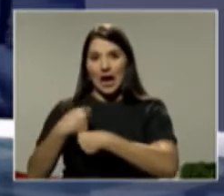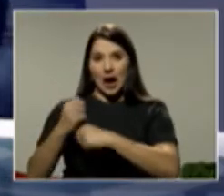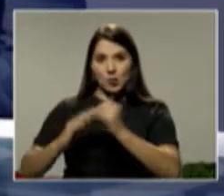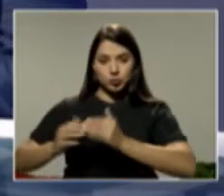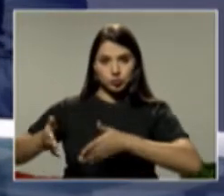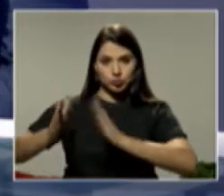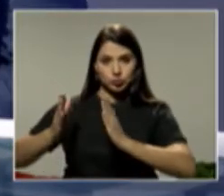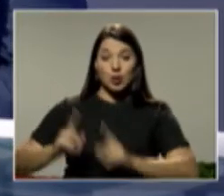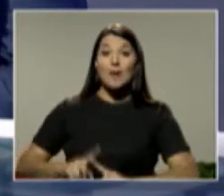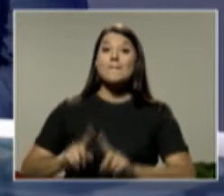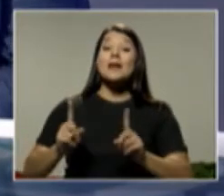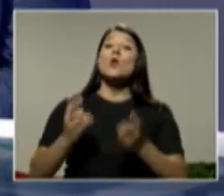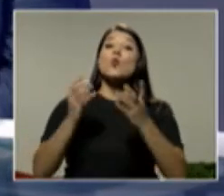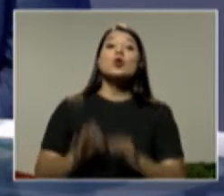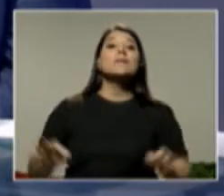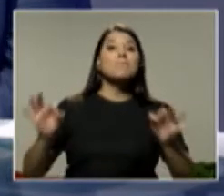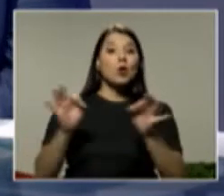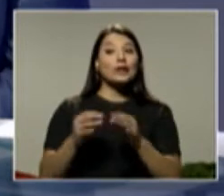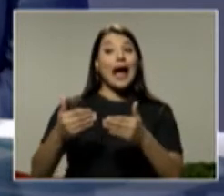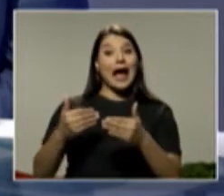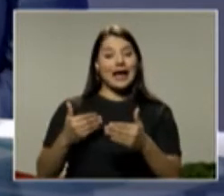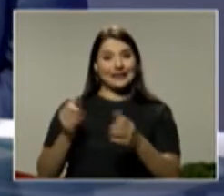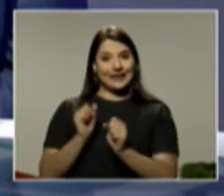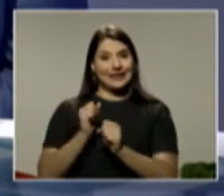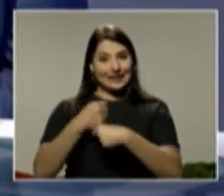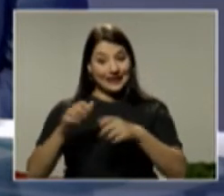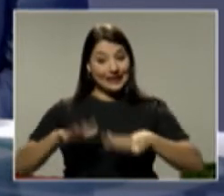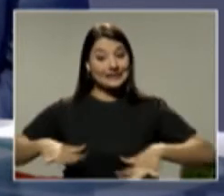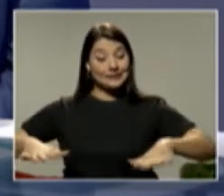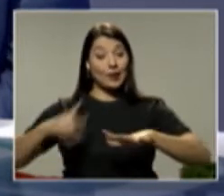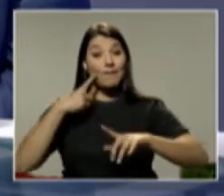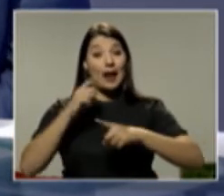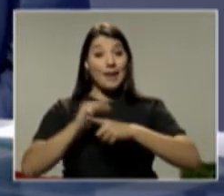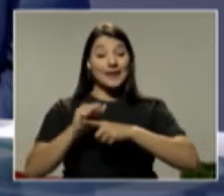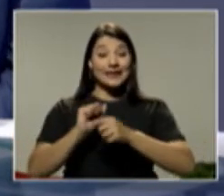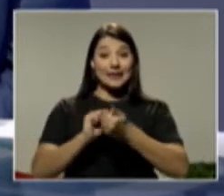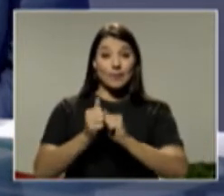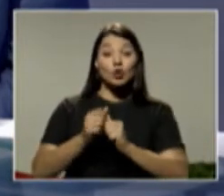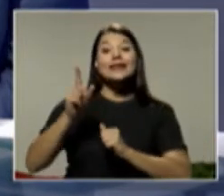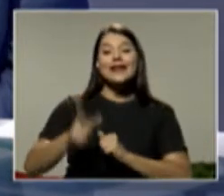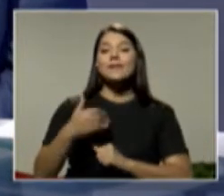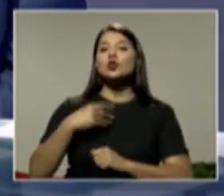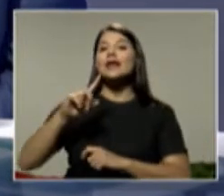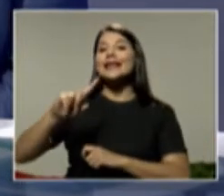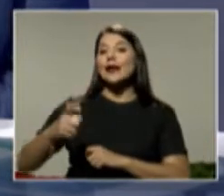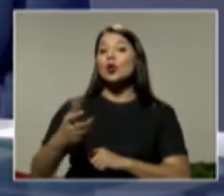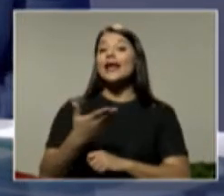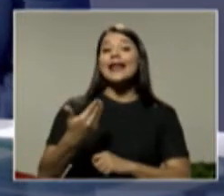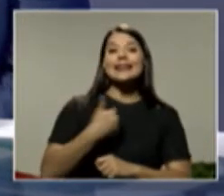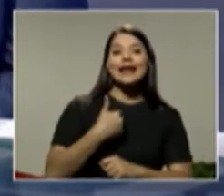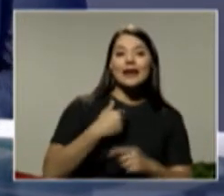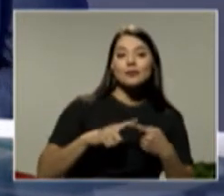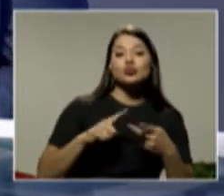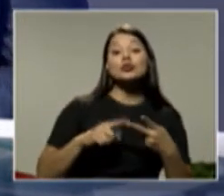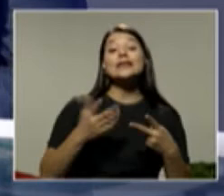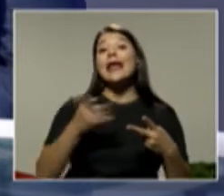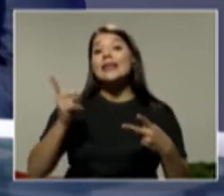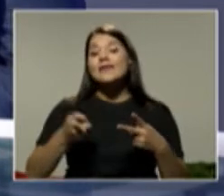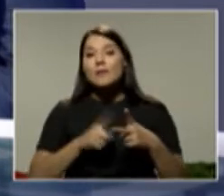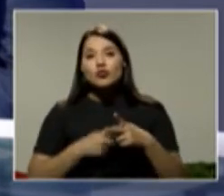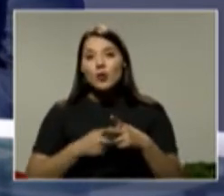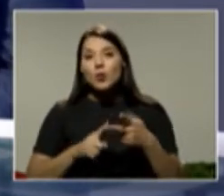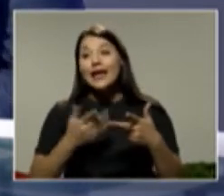importante tener ese diagnóstico, qué podemos aprovechar más de lo que ya tenemos y qué realmente tenemos que preparar y qué tenemos que construir para hacerlo de una